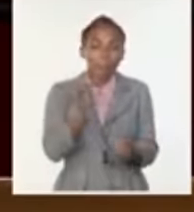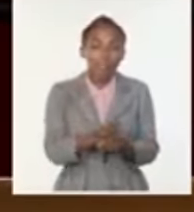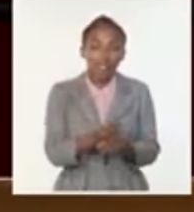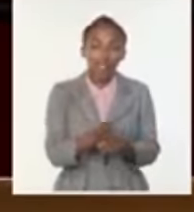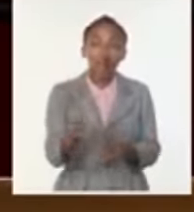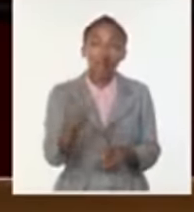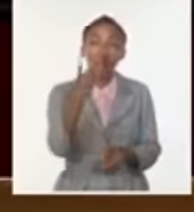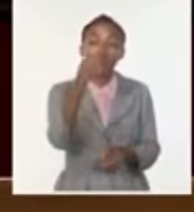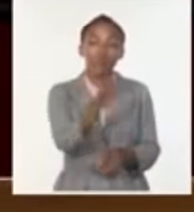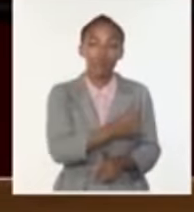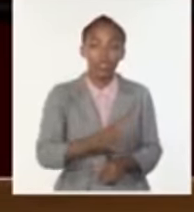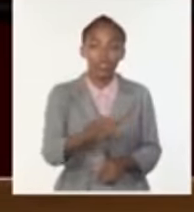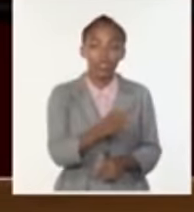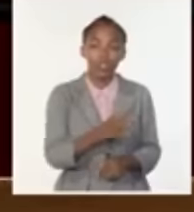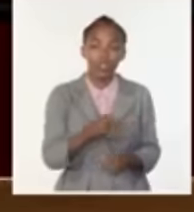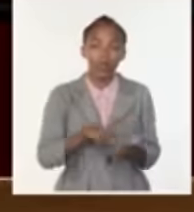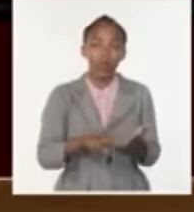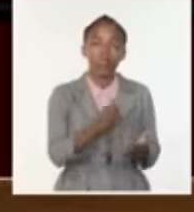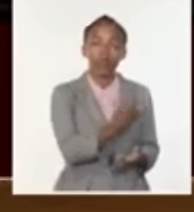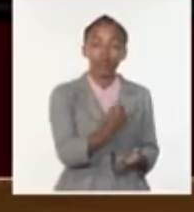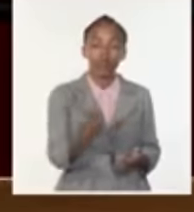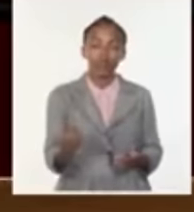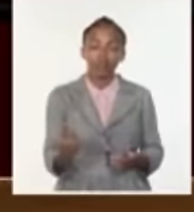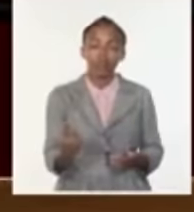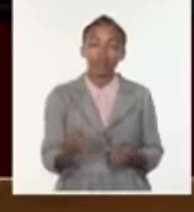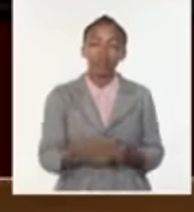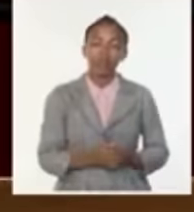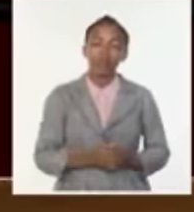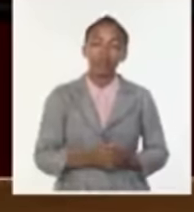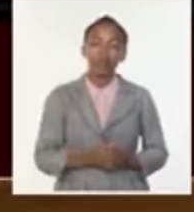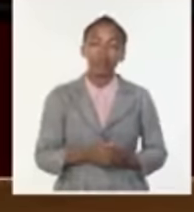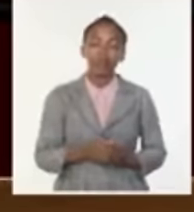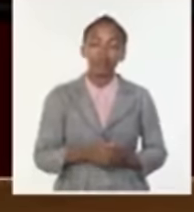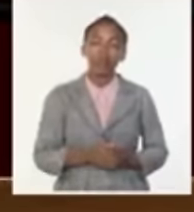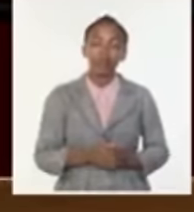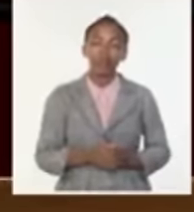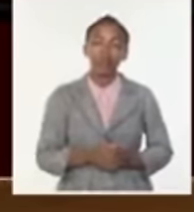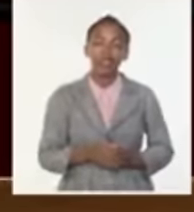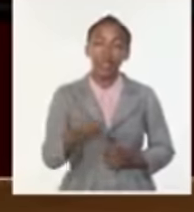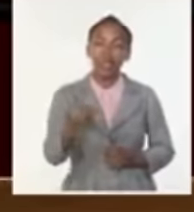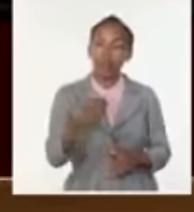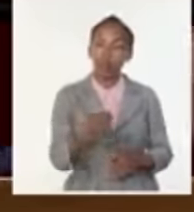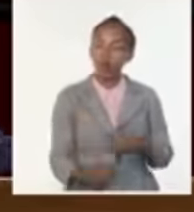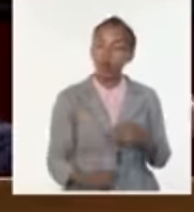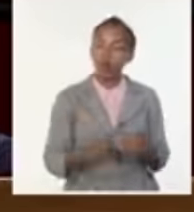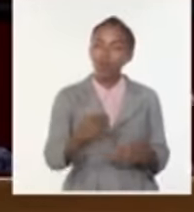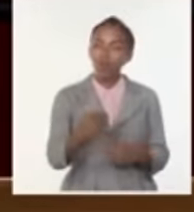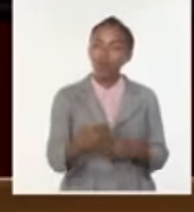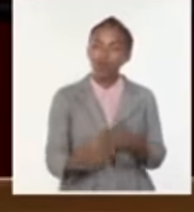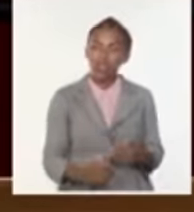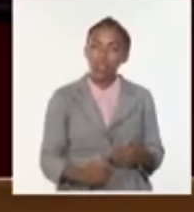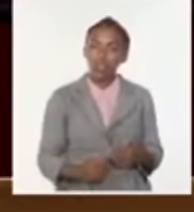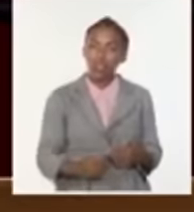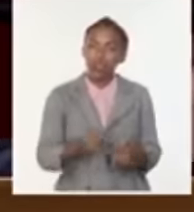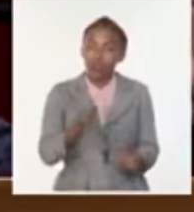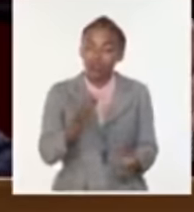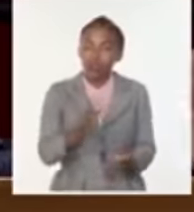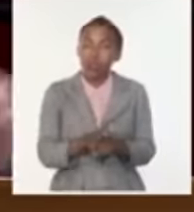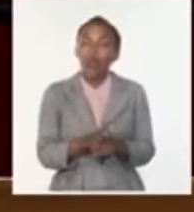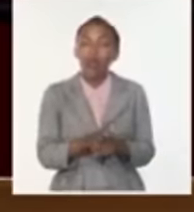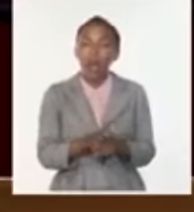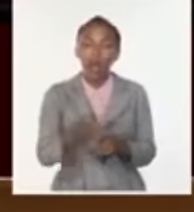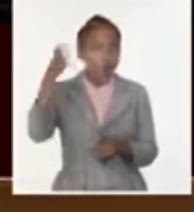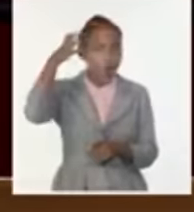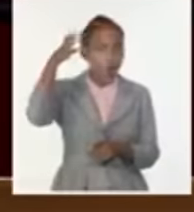son los municipios donde más MIPYMES nacen. Y entonces ese proceso lo iremos conduciendo y los propios gobernadores con